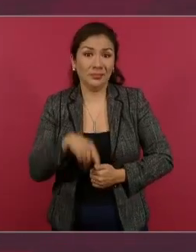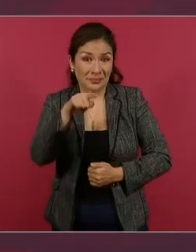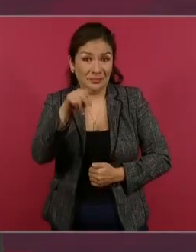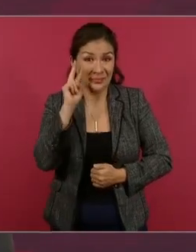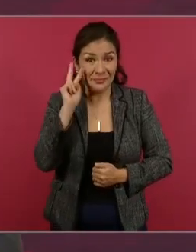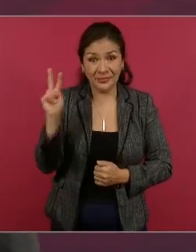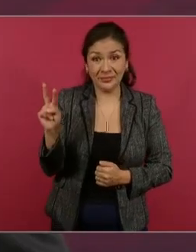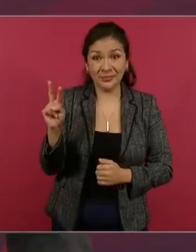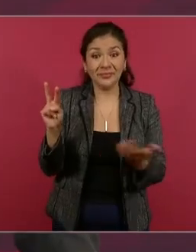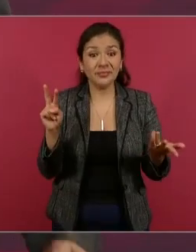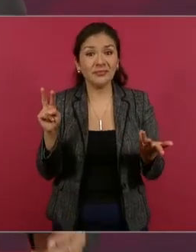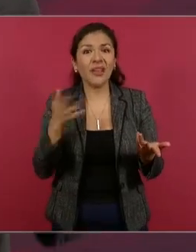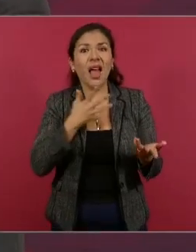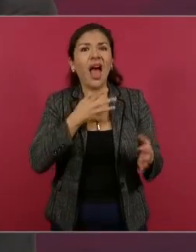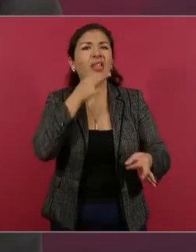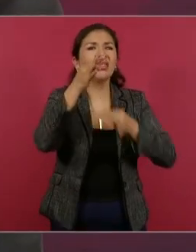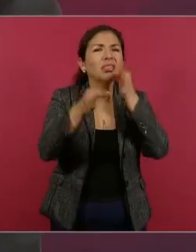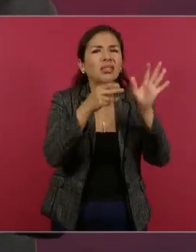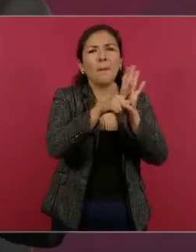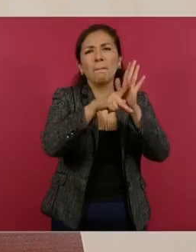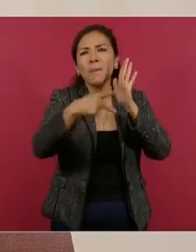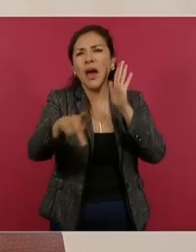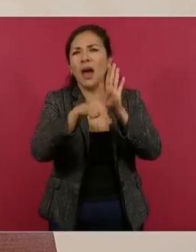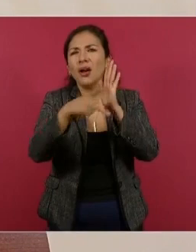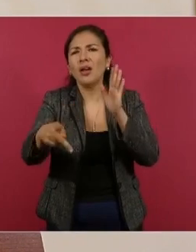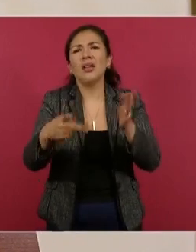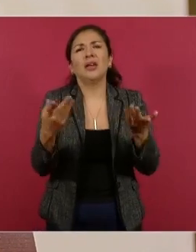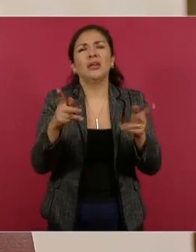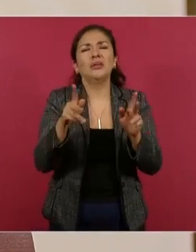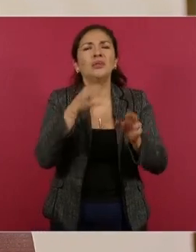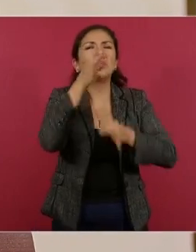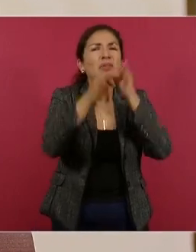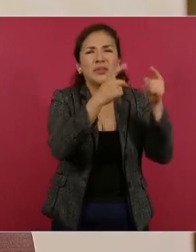toda la prensa manipuladora,